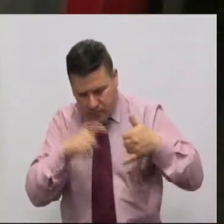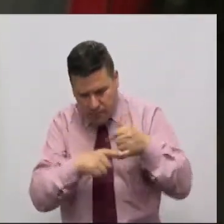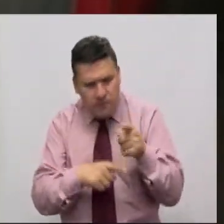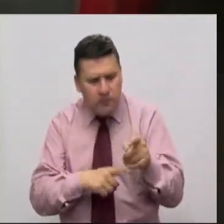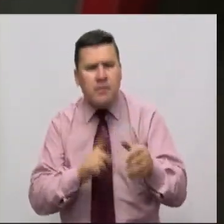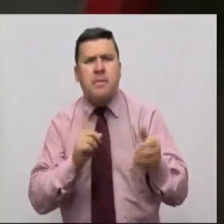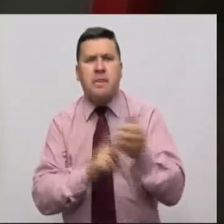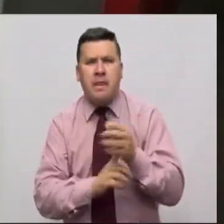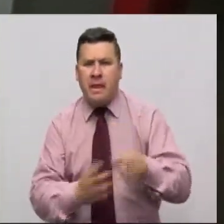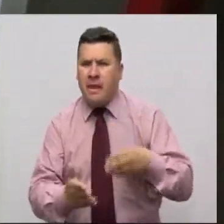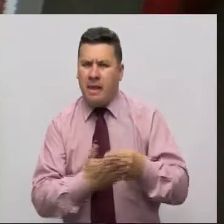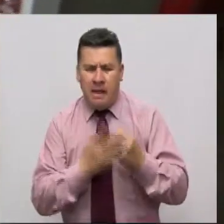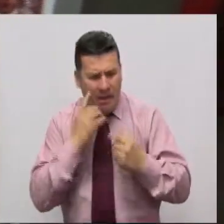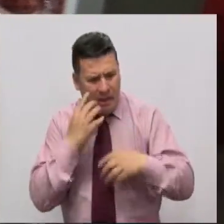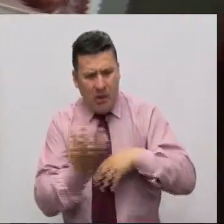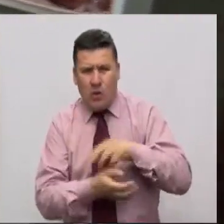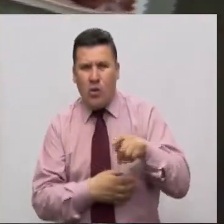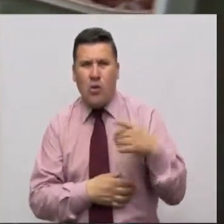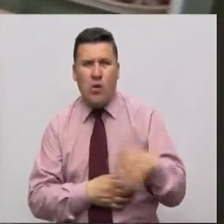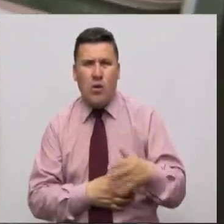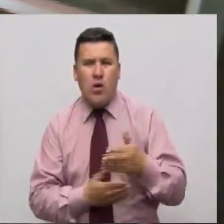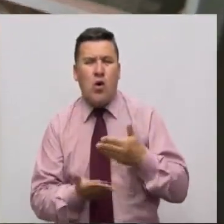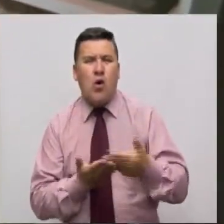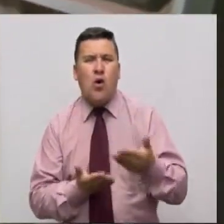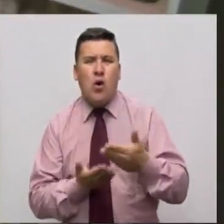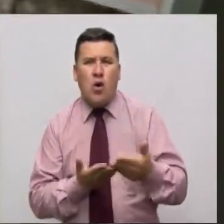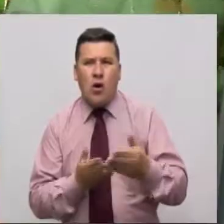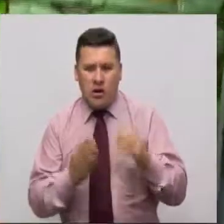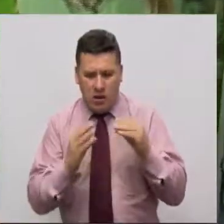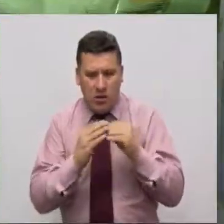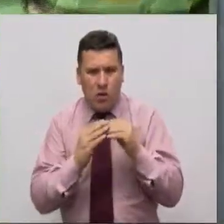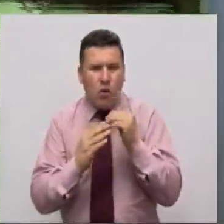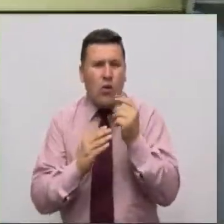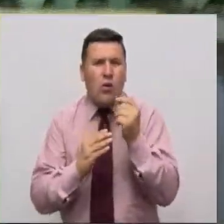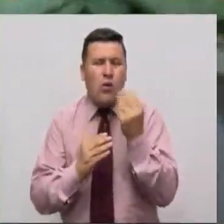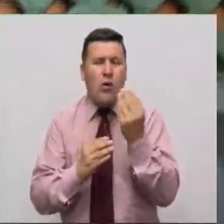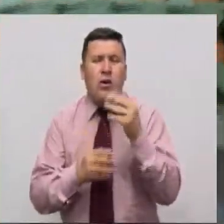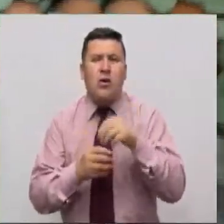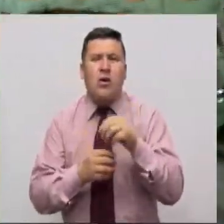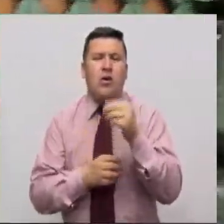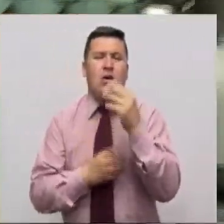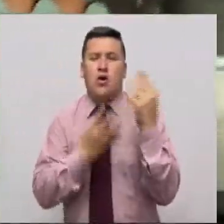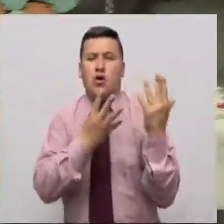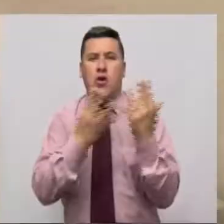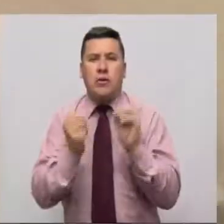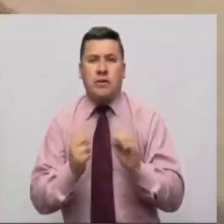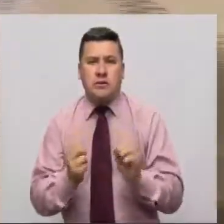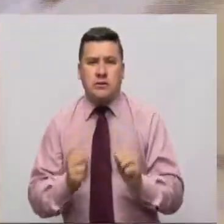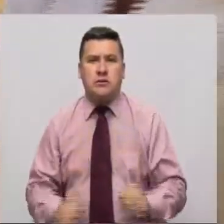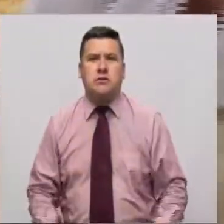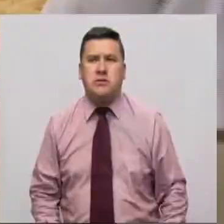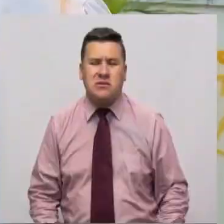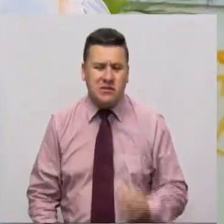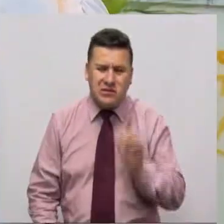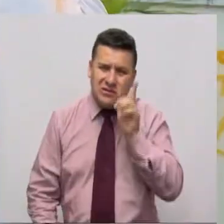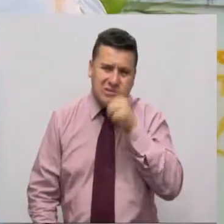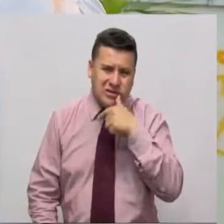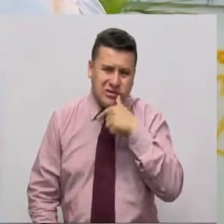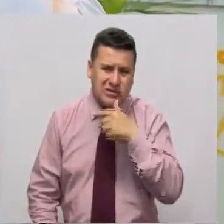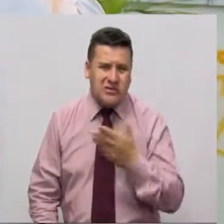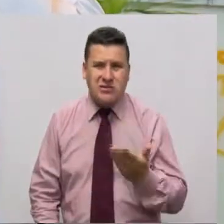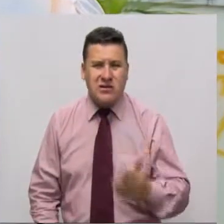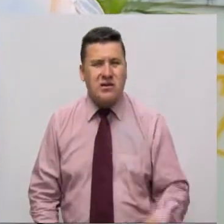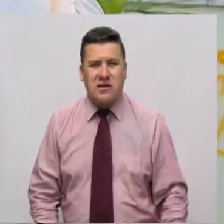Amazonas se encontraron pagos escandalosos como en la compra de huevos, cada uno por 900 pesos. Qué tristeza que